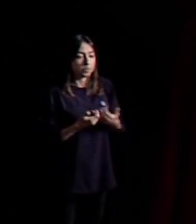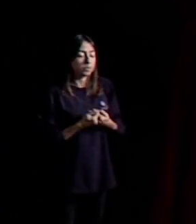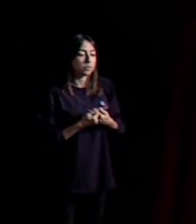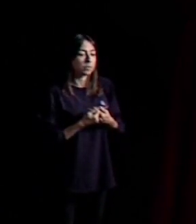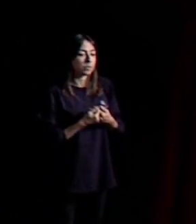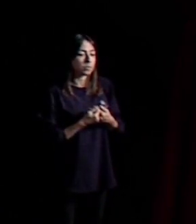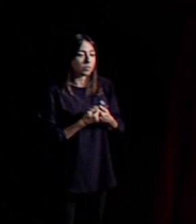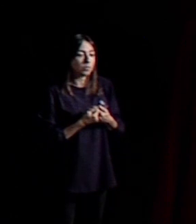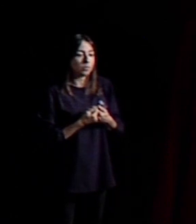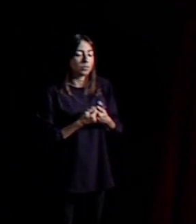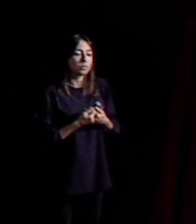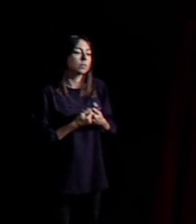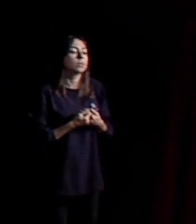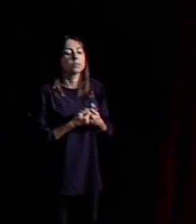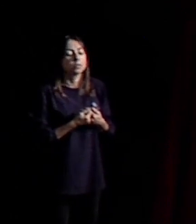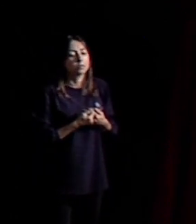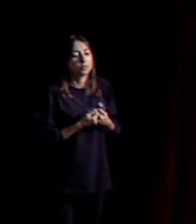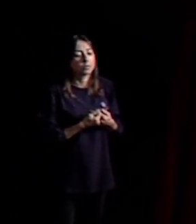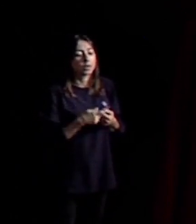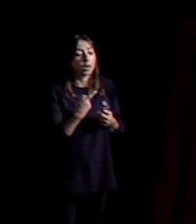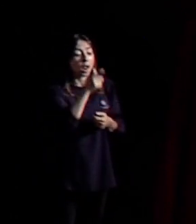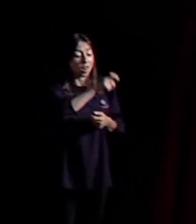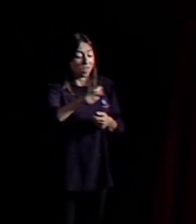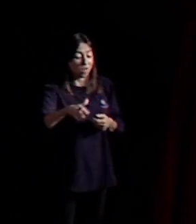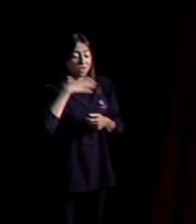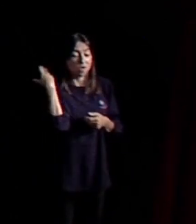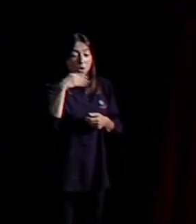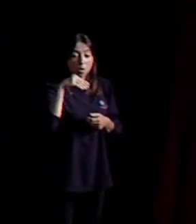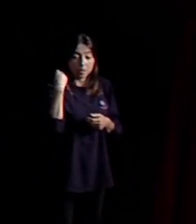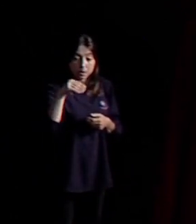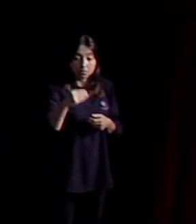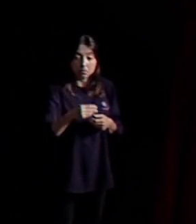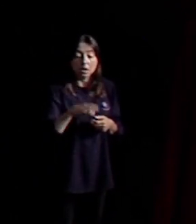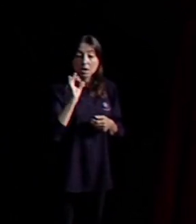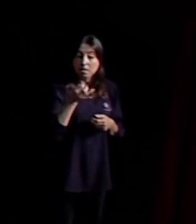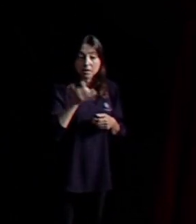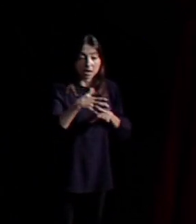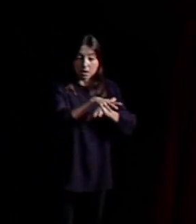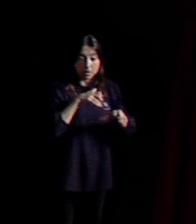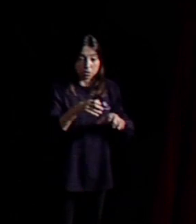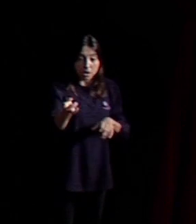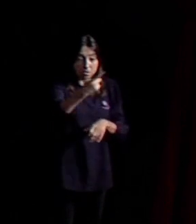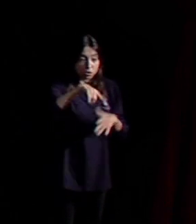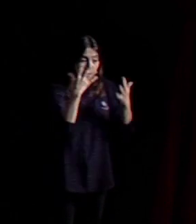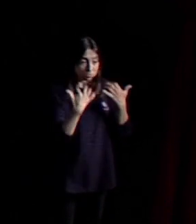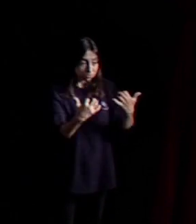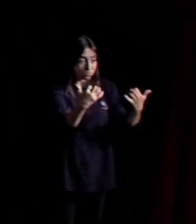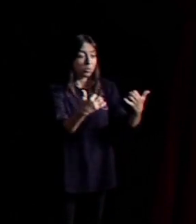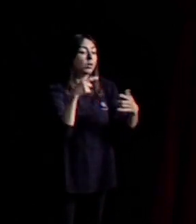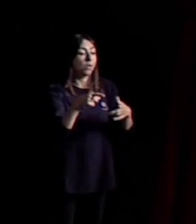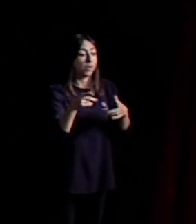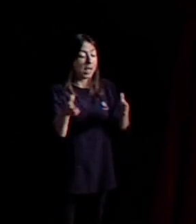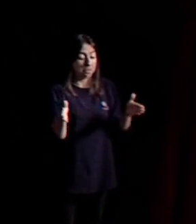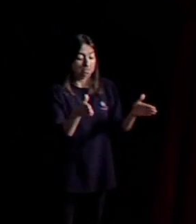Es que los chavales jóvenes, la verdad que casi todo el público veo yo que está